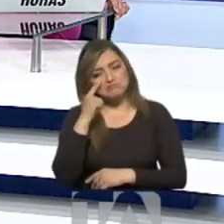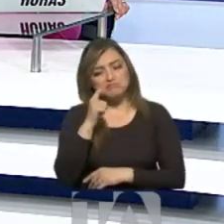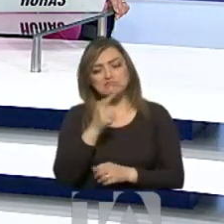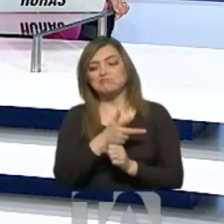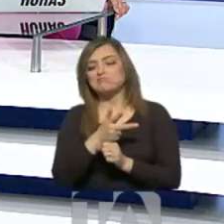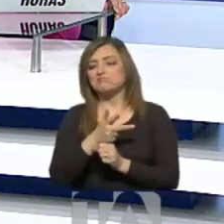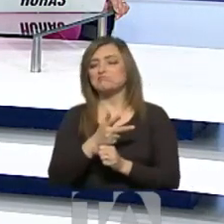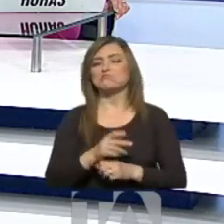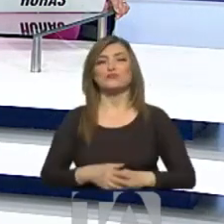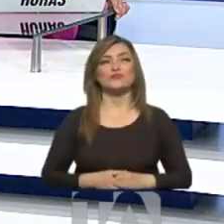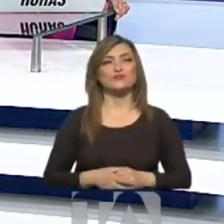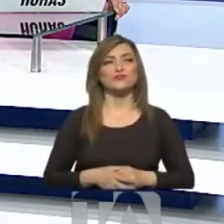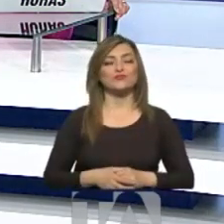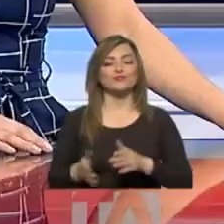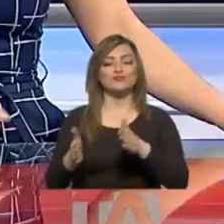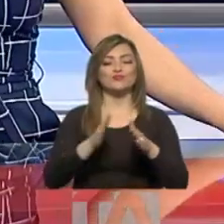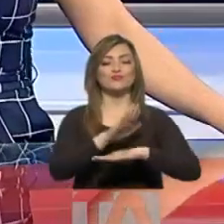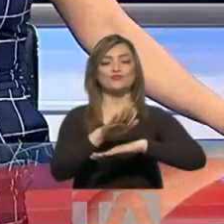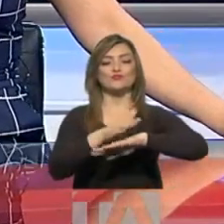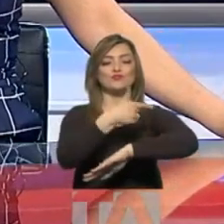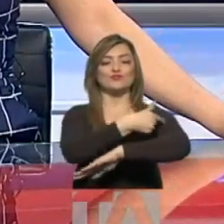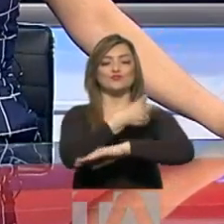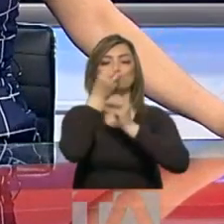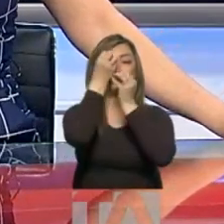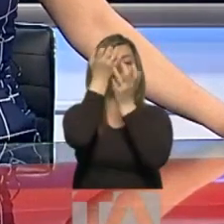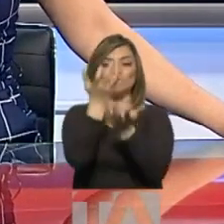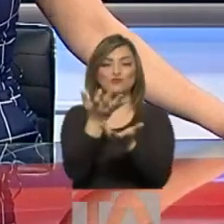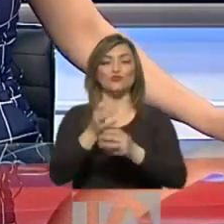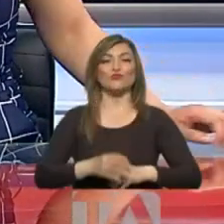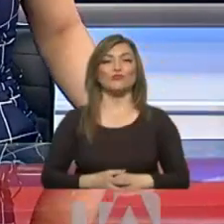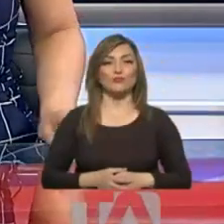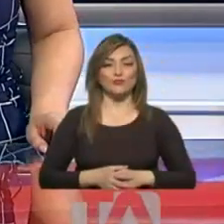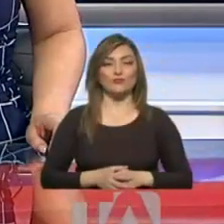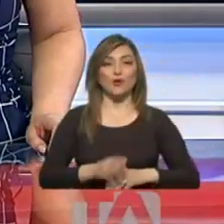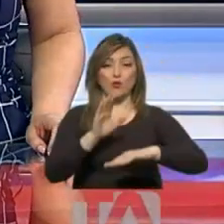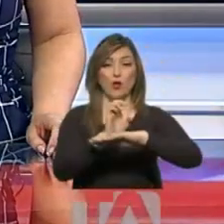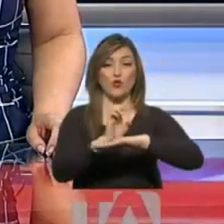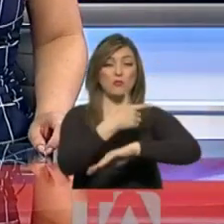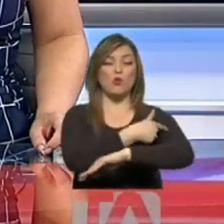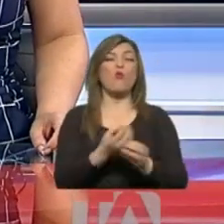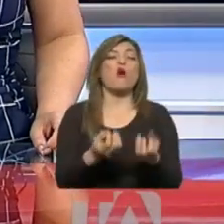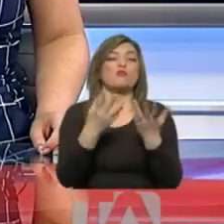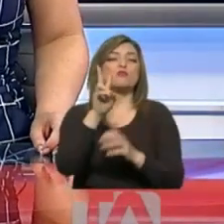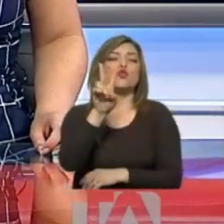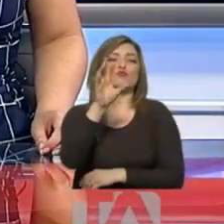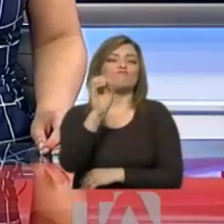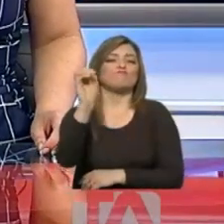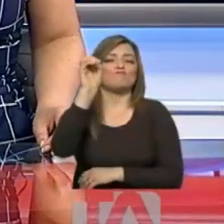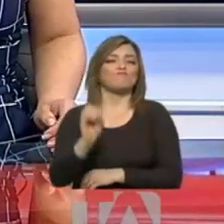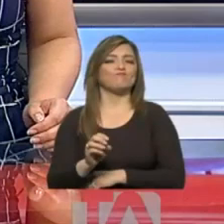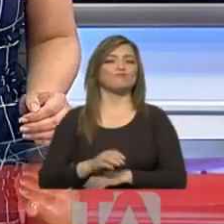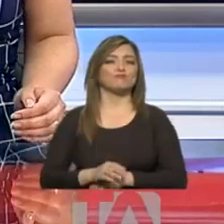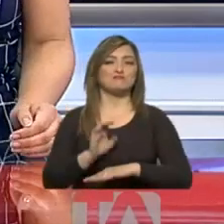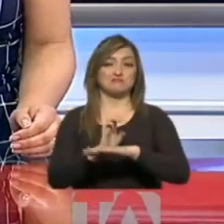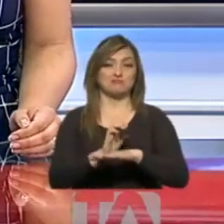pendientes de este tema. Así es, y precisamente sobre la vacunación les vamos a informar ahora. Con el 2% de la población vacunada contra el coronavirus, Ecuador